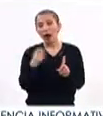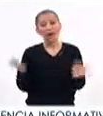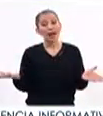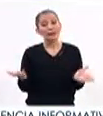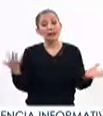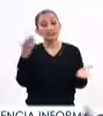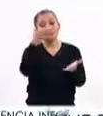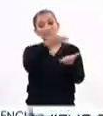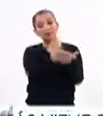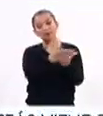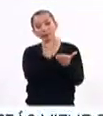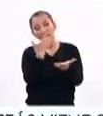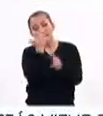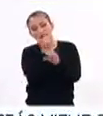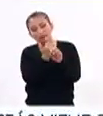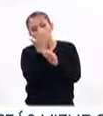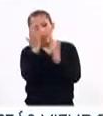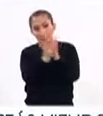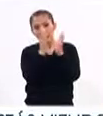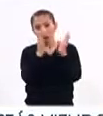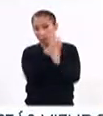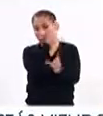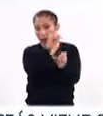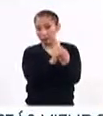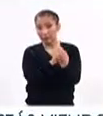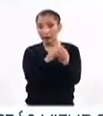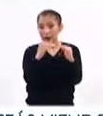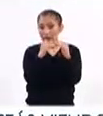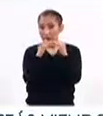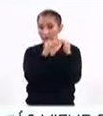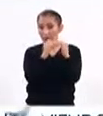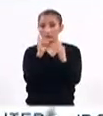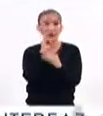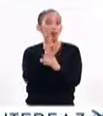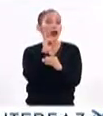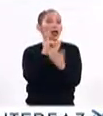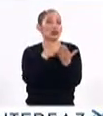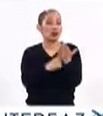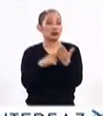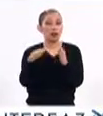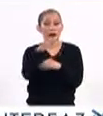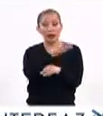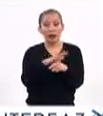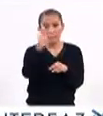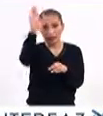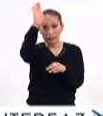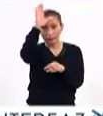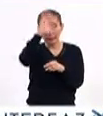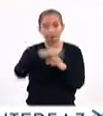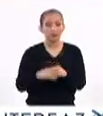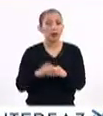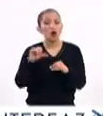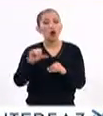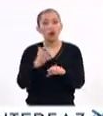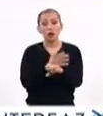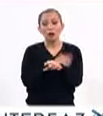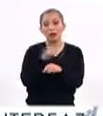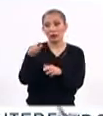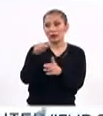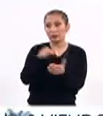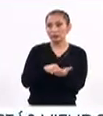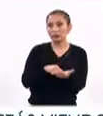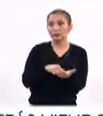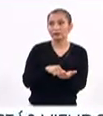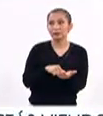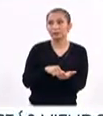lograr el acceso a la participación plena y equitativa de las mujeres en este sector, en la ciencia. Hoy nos acompaña